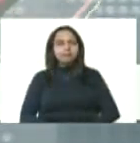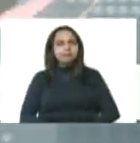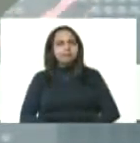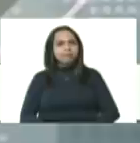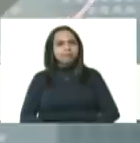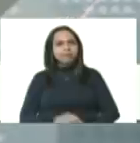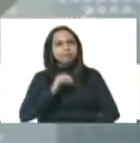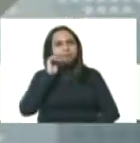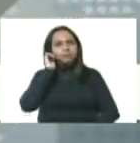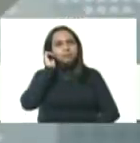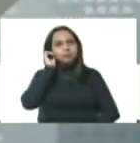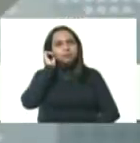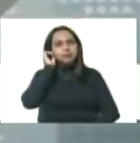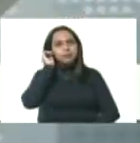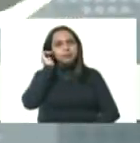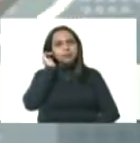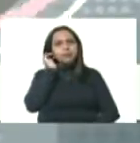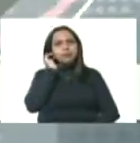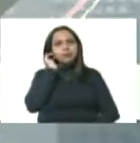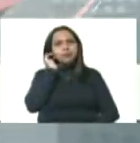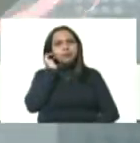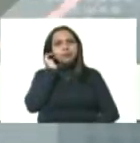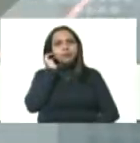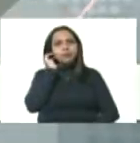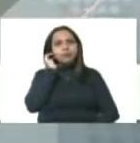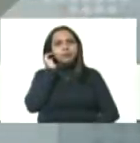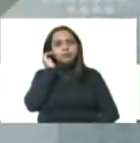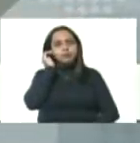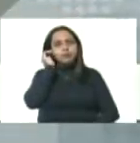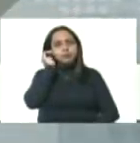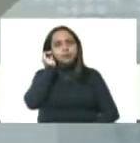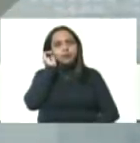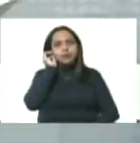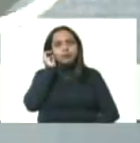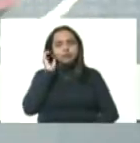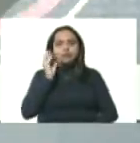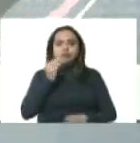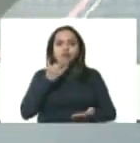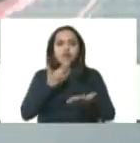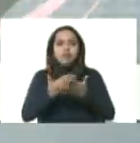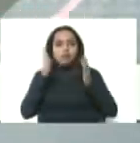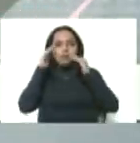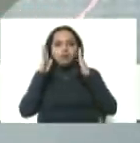que han sido llevadas al presidente. Muchísimas gracias por su atención.